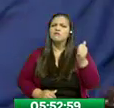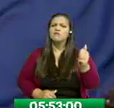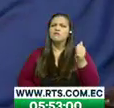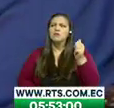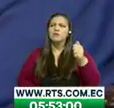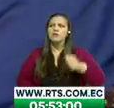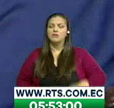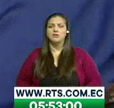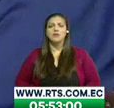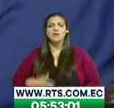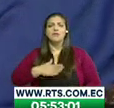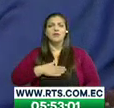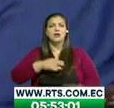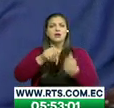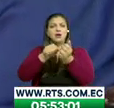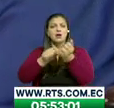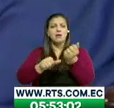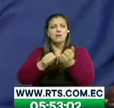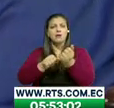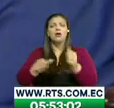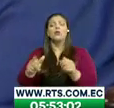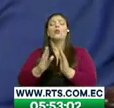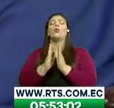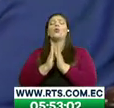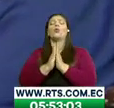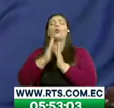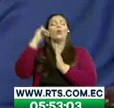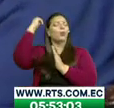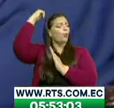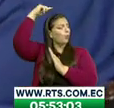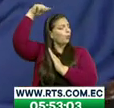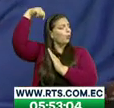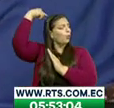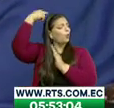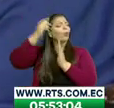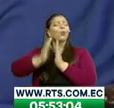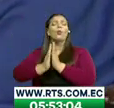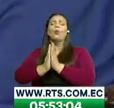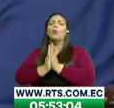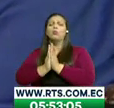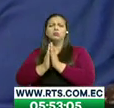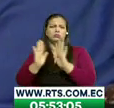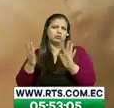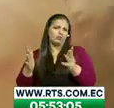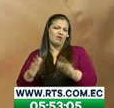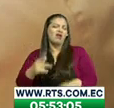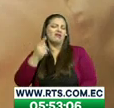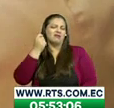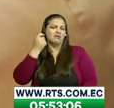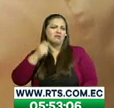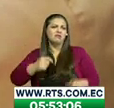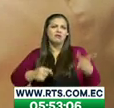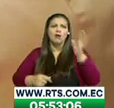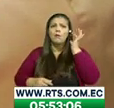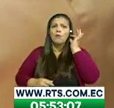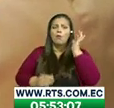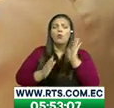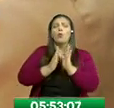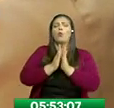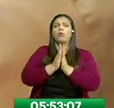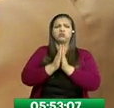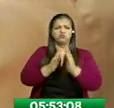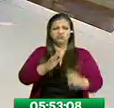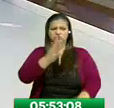es un santo, ella tampoco es una santa, entonces yo creo que debería esto ser como debe ser. Informó